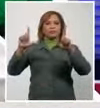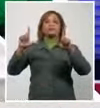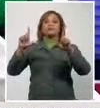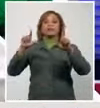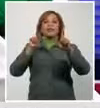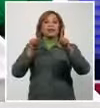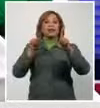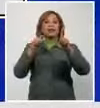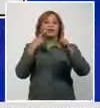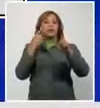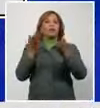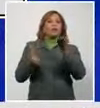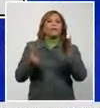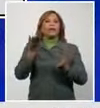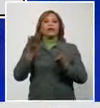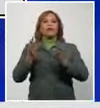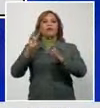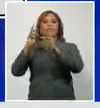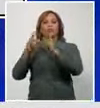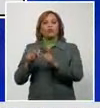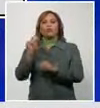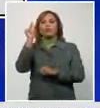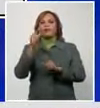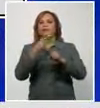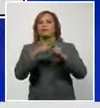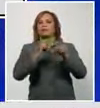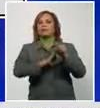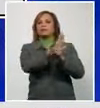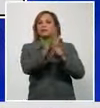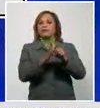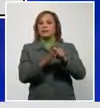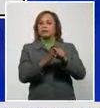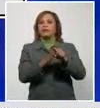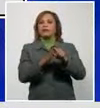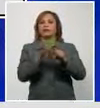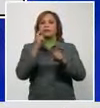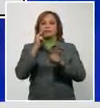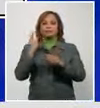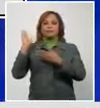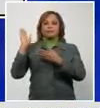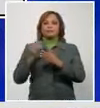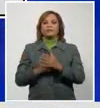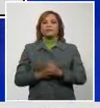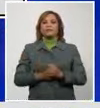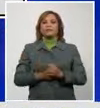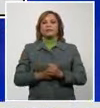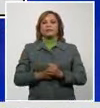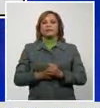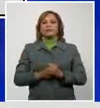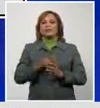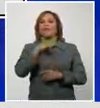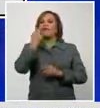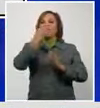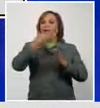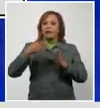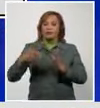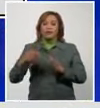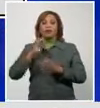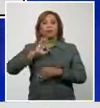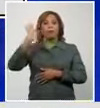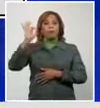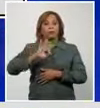con los números de casos confirmados, los fallecidos y la letalidad, ahí ya